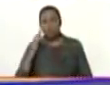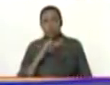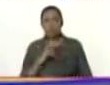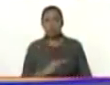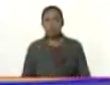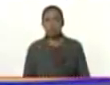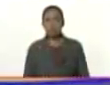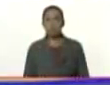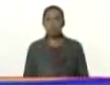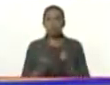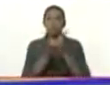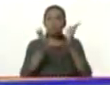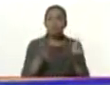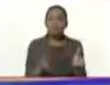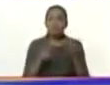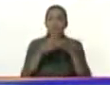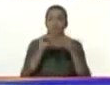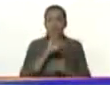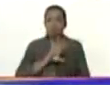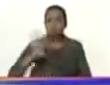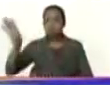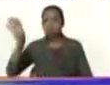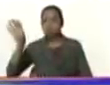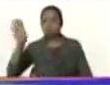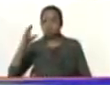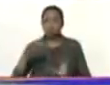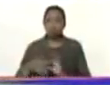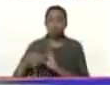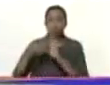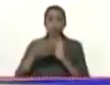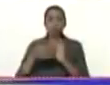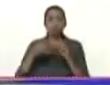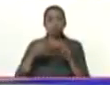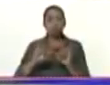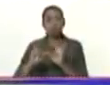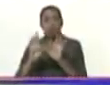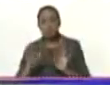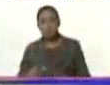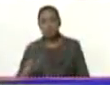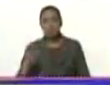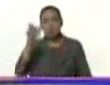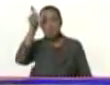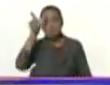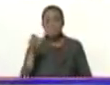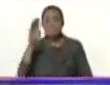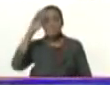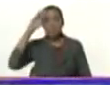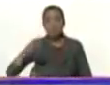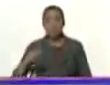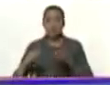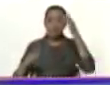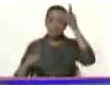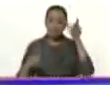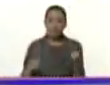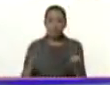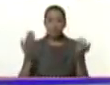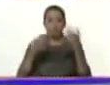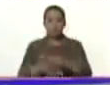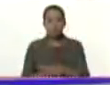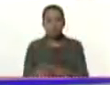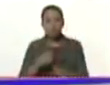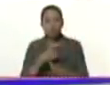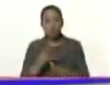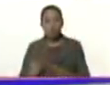Bolivariana y los estudiantes de todo el país en unión cívico-militar. Brigada, las quiero ver, las quiero